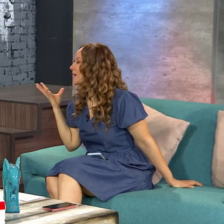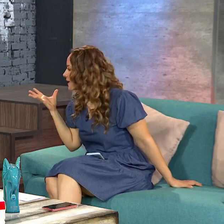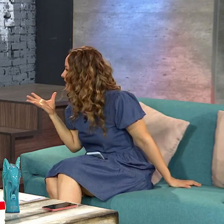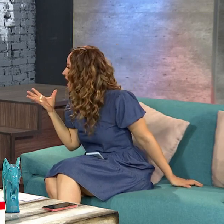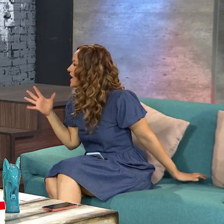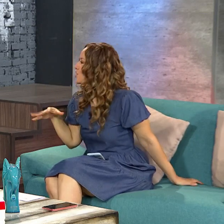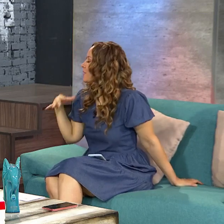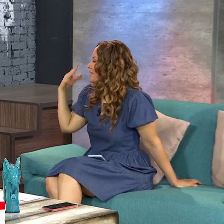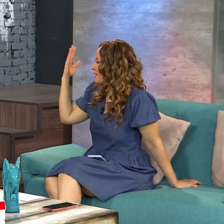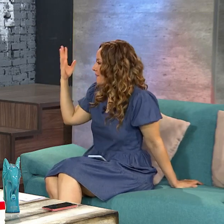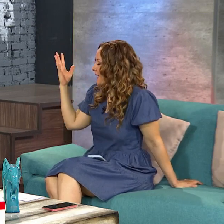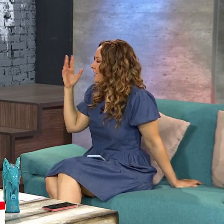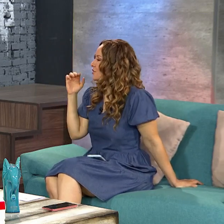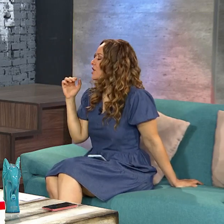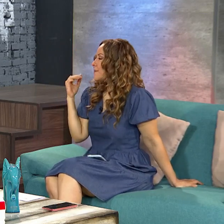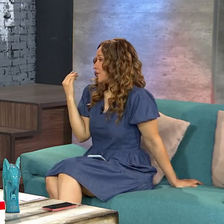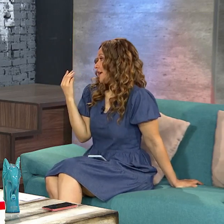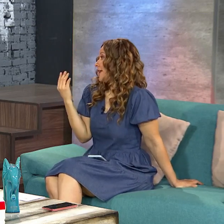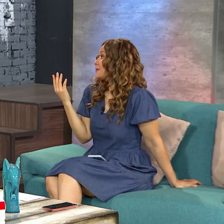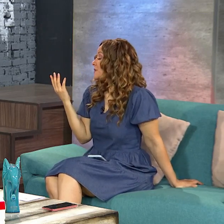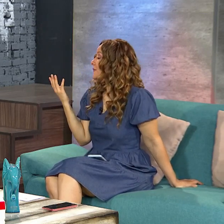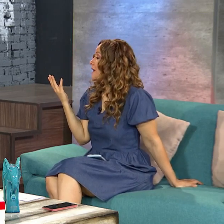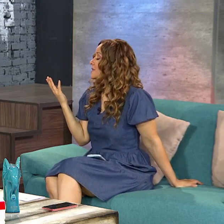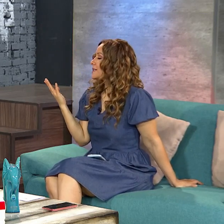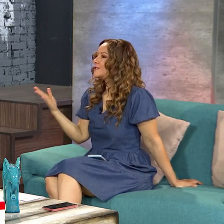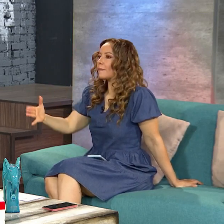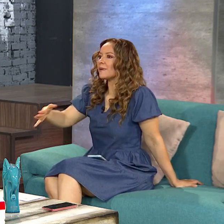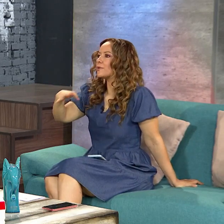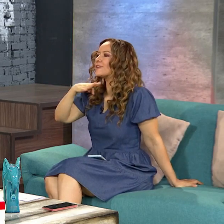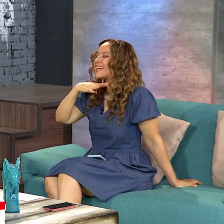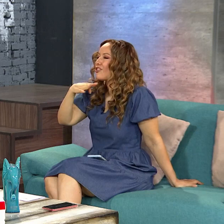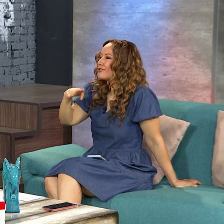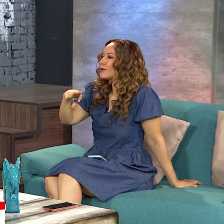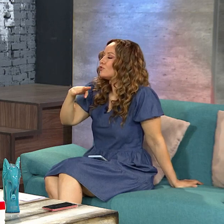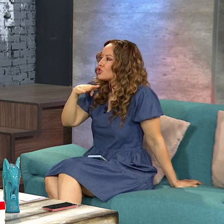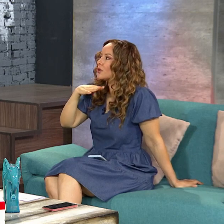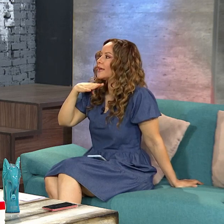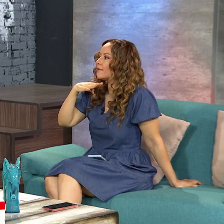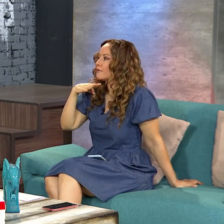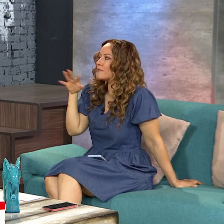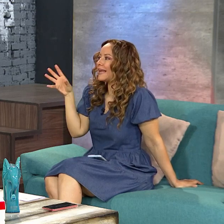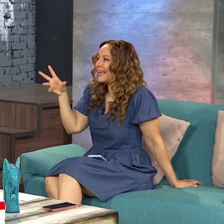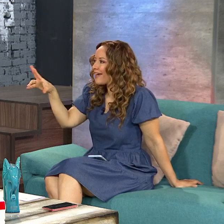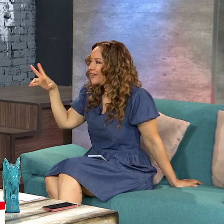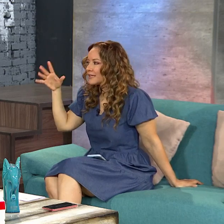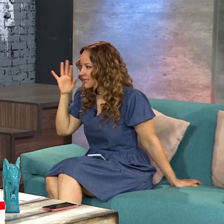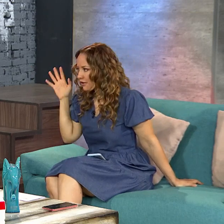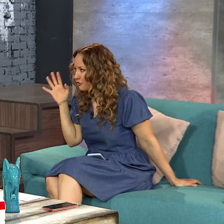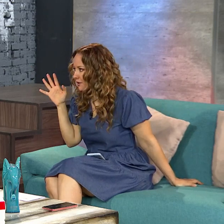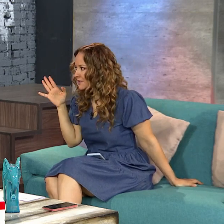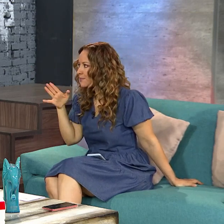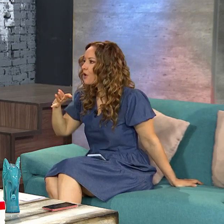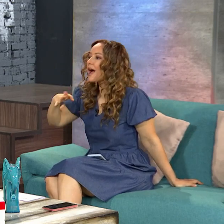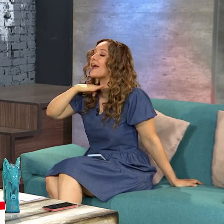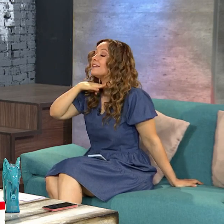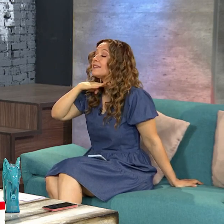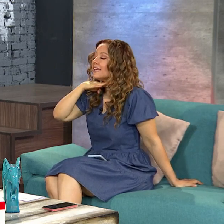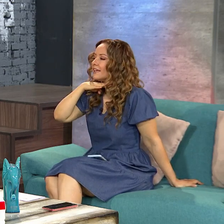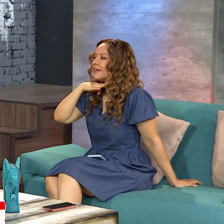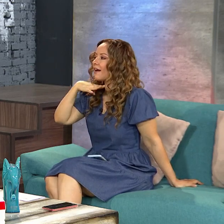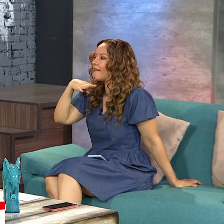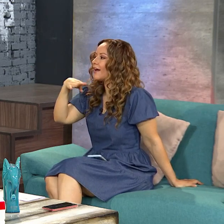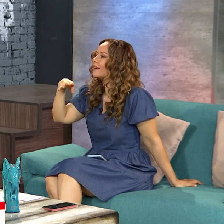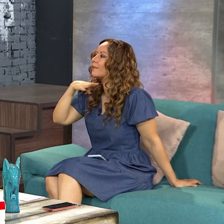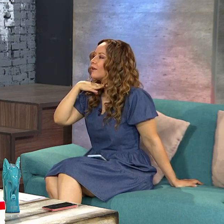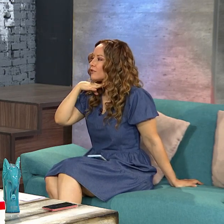pues ella es una niña, no entiende de peligros, pero ahí la responsabilidad pues es de los papás. Pero yo decía, donde un choque leve, ni siquiera fuertísimo, aquí